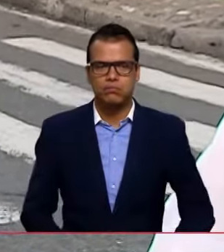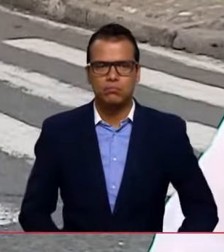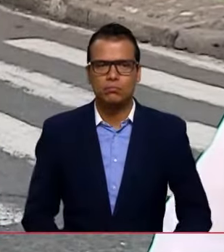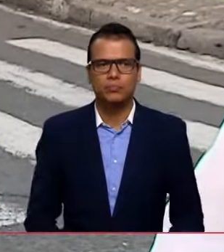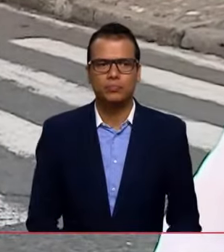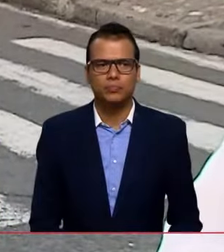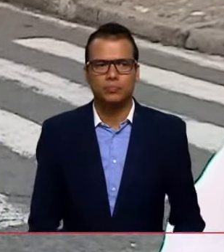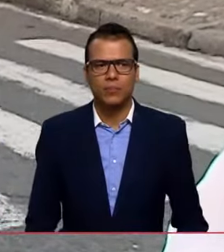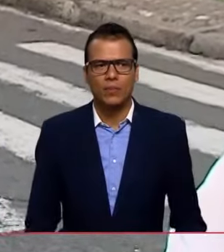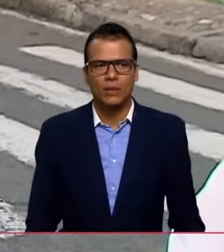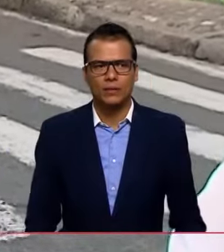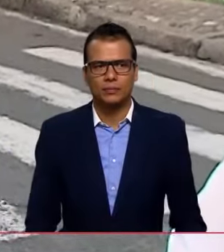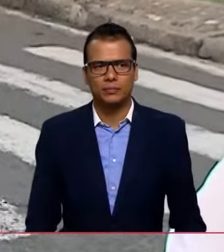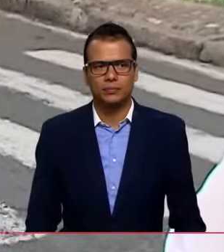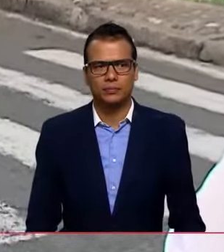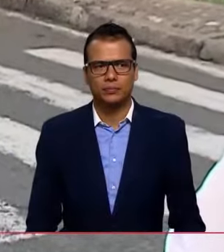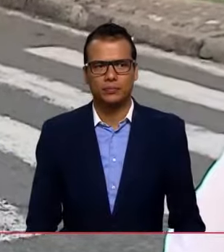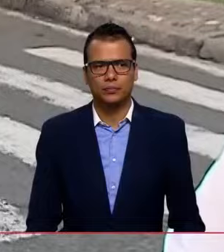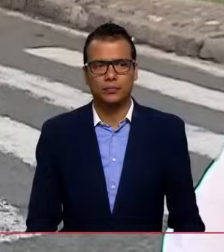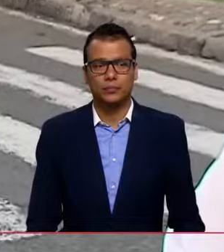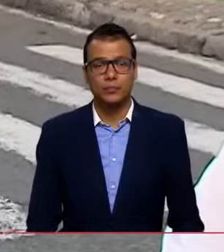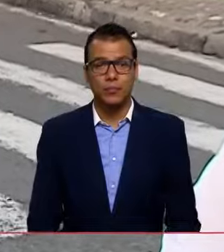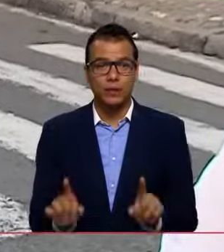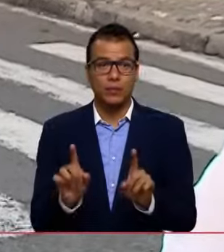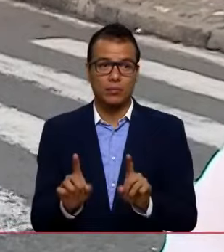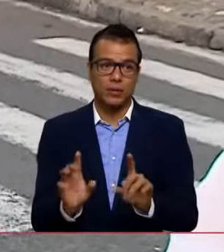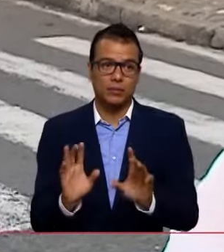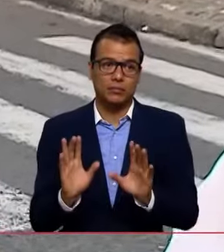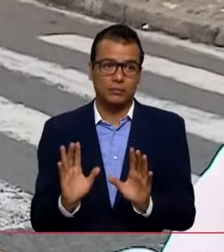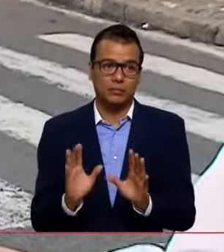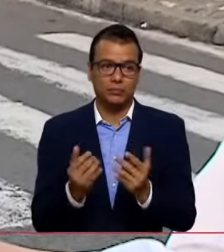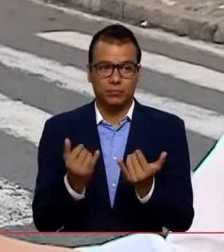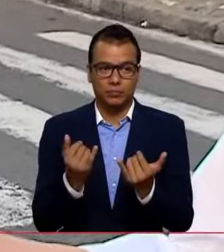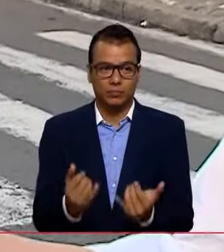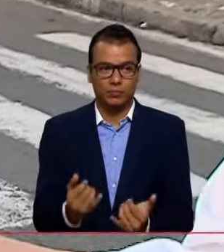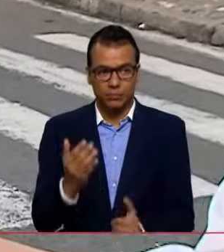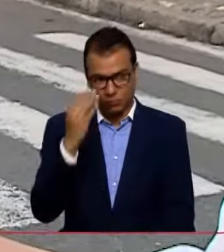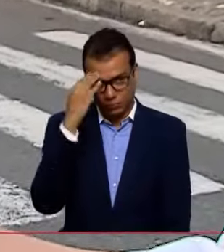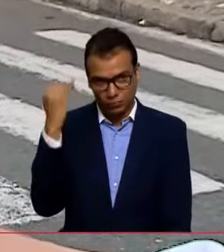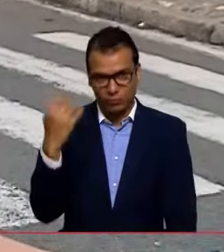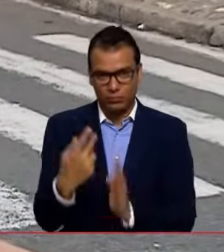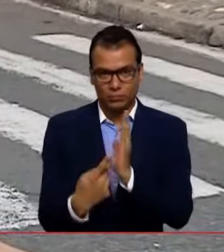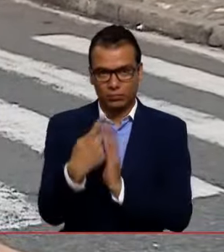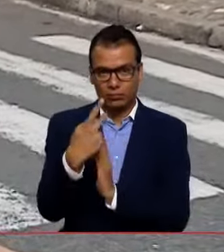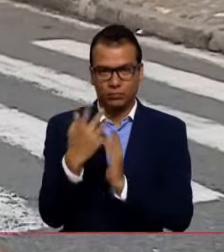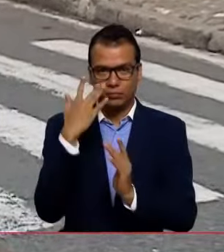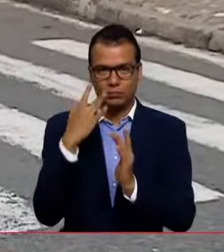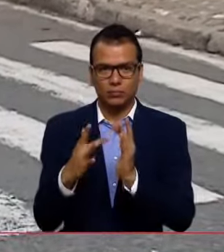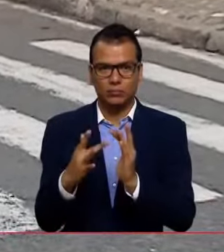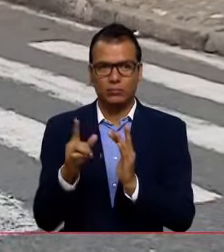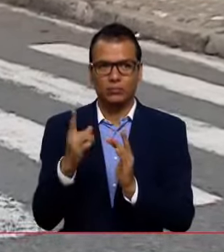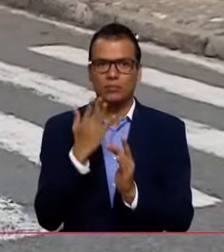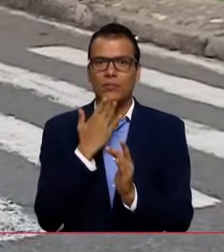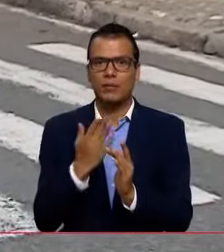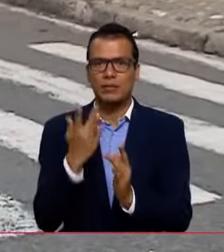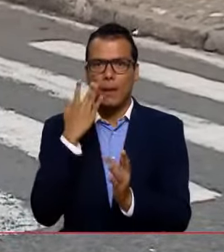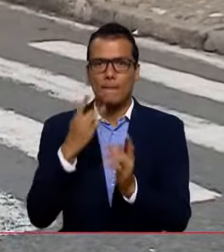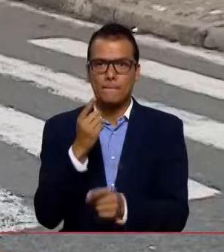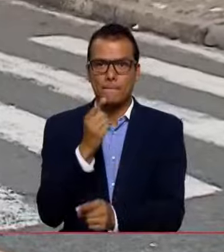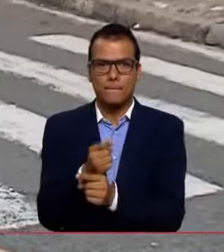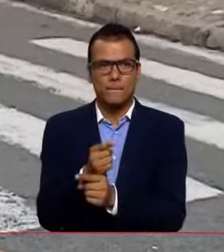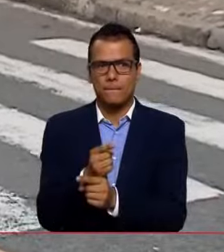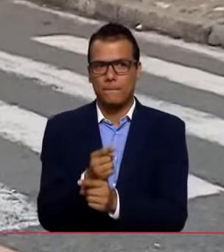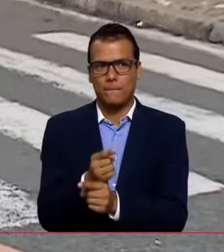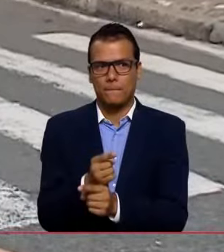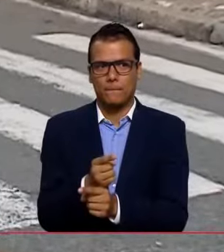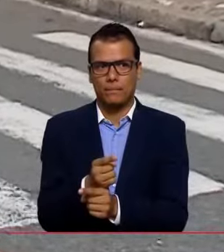del barrio, digamos ya con su construcción. Lo que vemos aquí es que el proyecto incumple los términos de la licencia. O sea, los términos